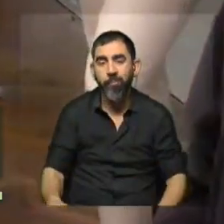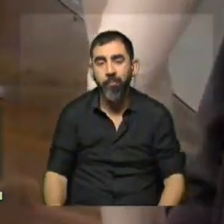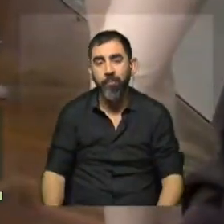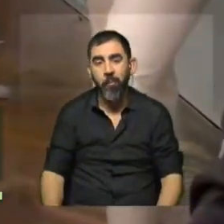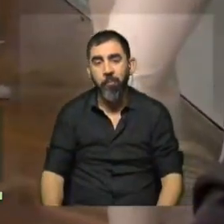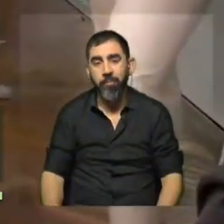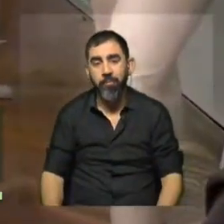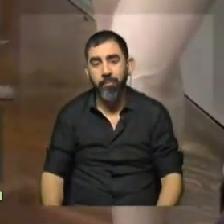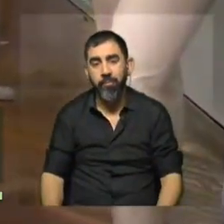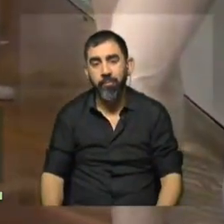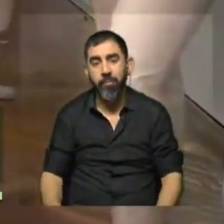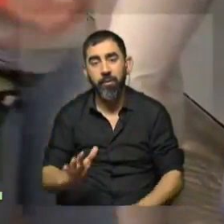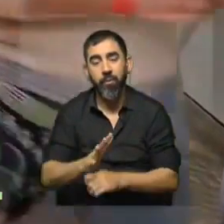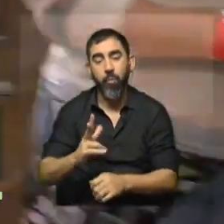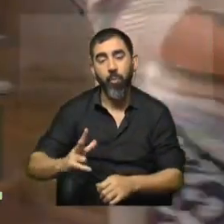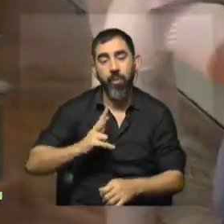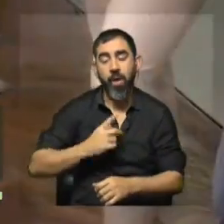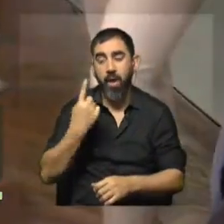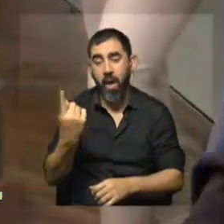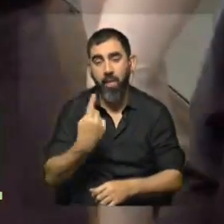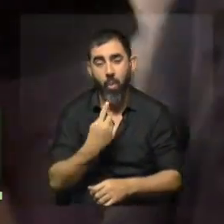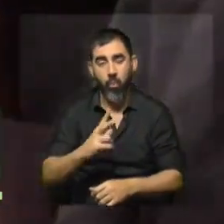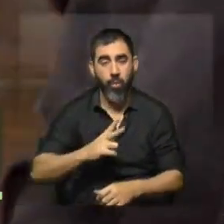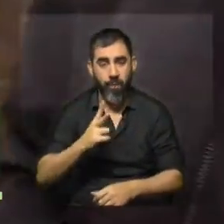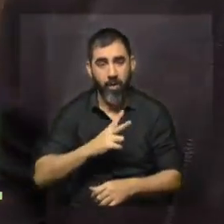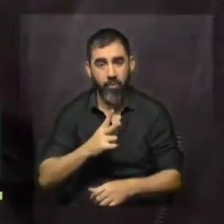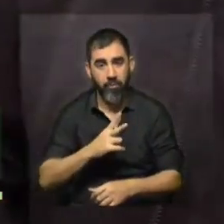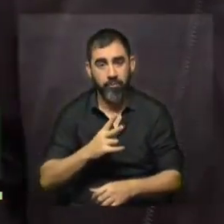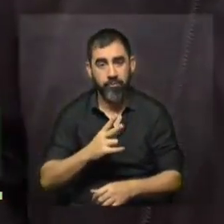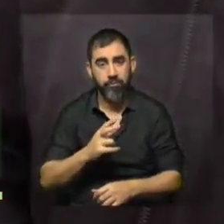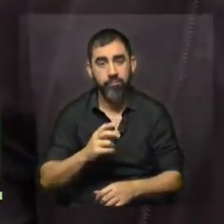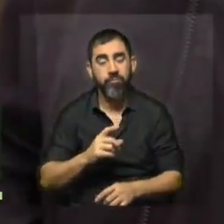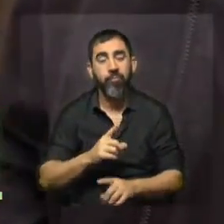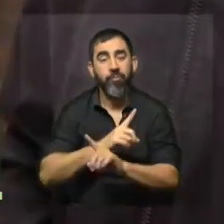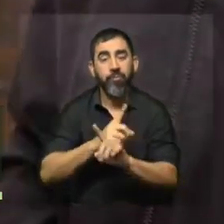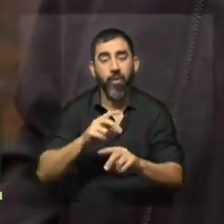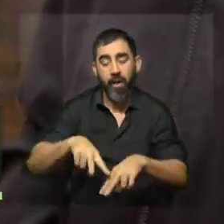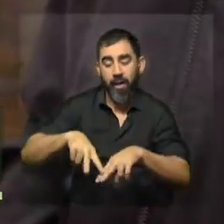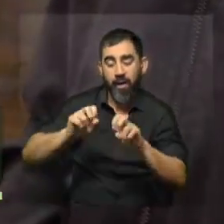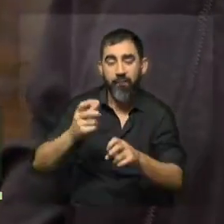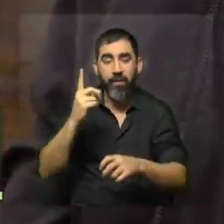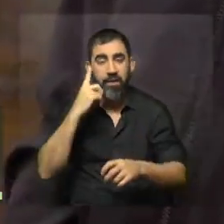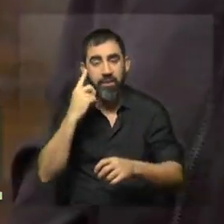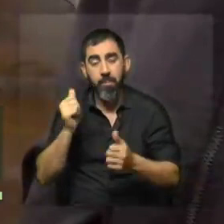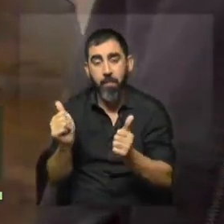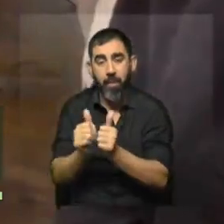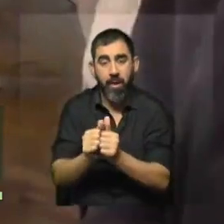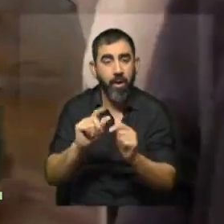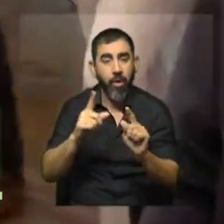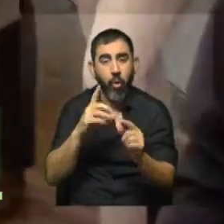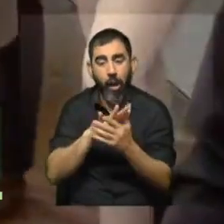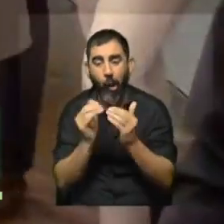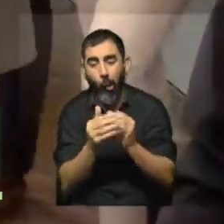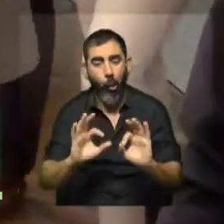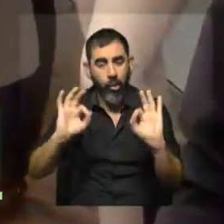mí son como privacidad de cada persona y por no dejar que te revise el celular de tu pareja no significa que estés escondiendo